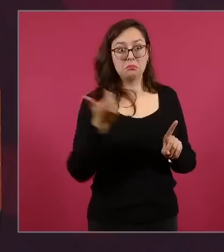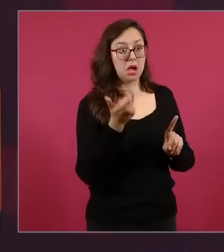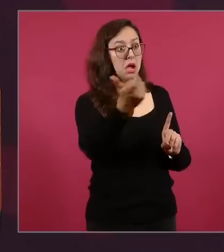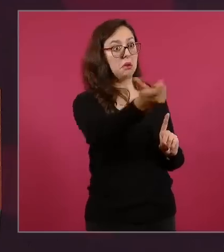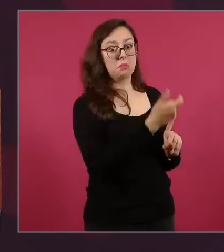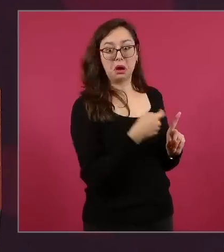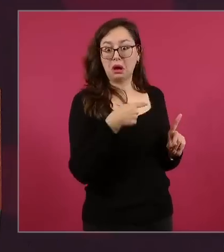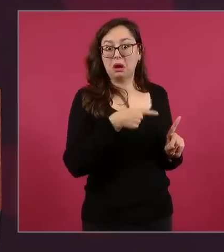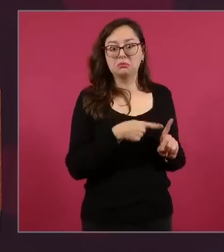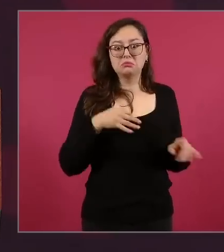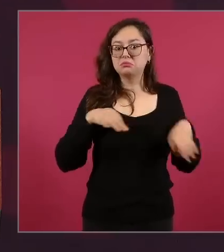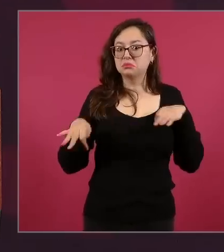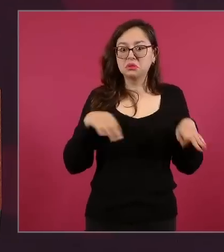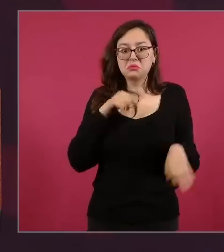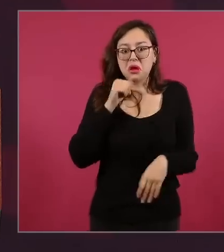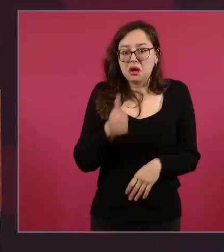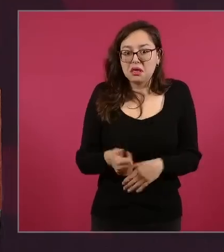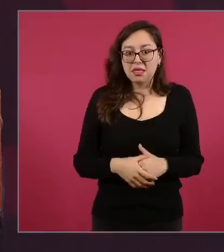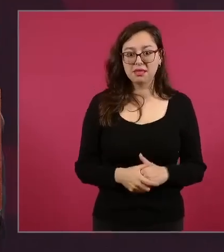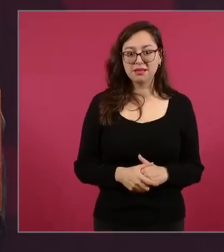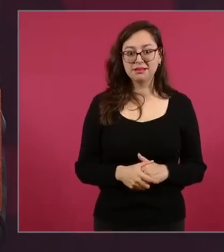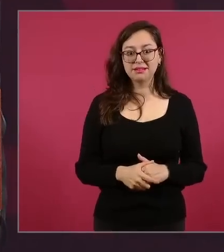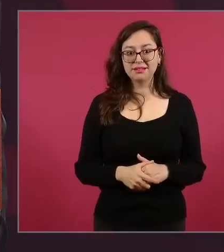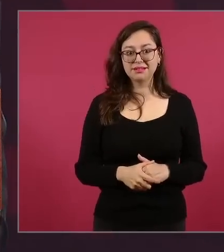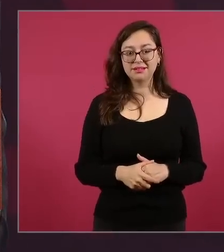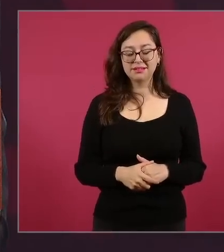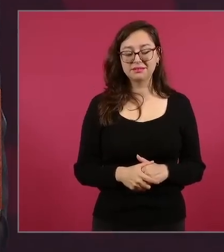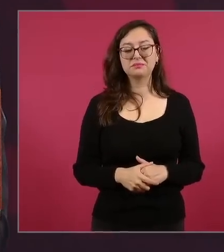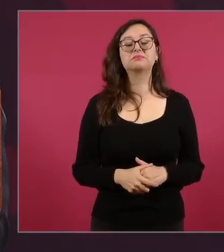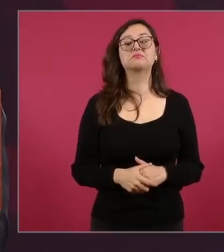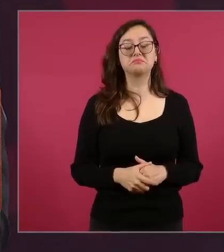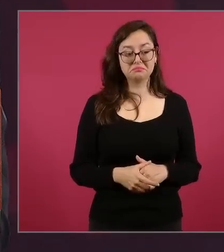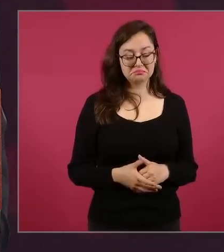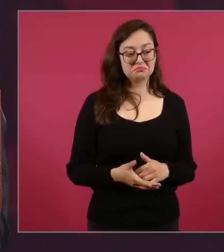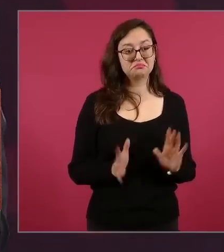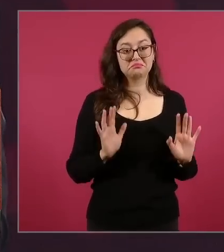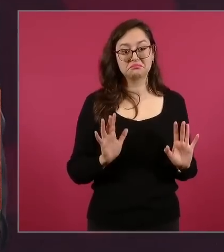pero bueno, con todo y eso,